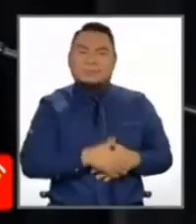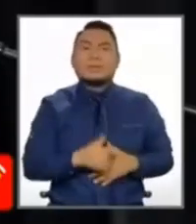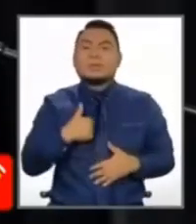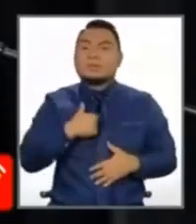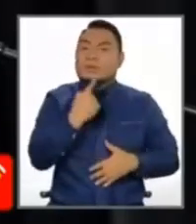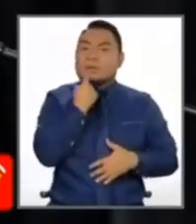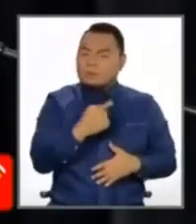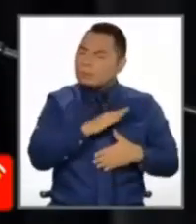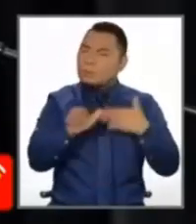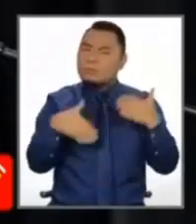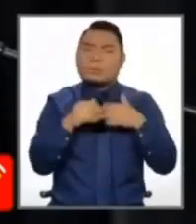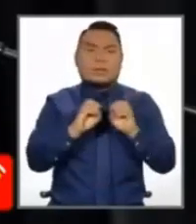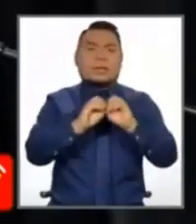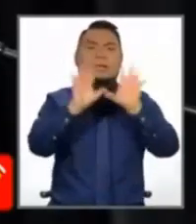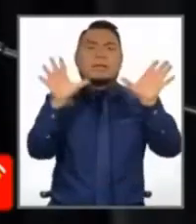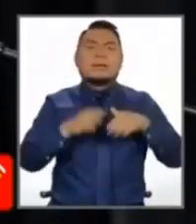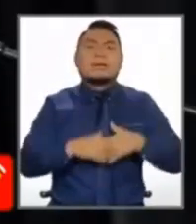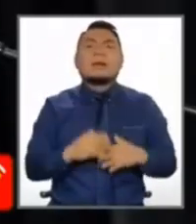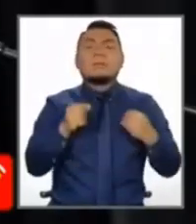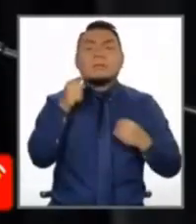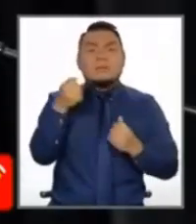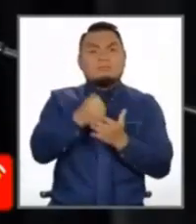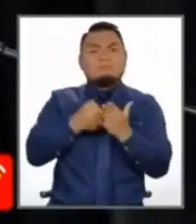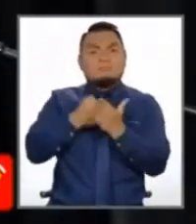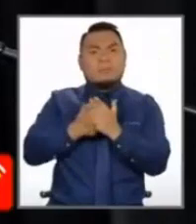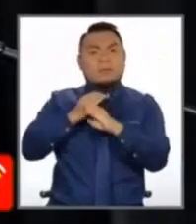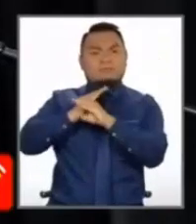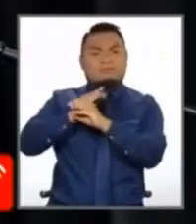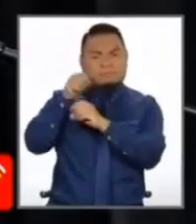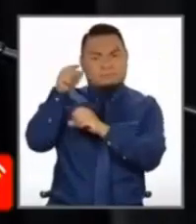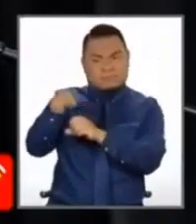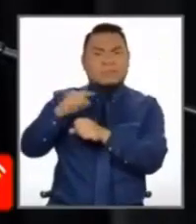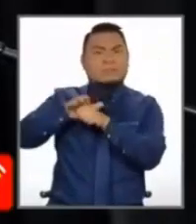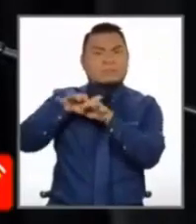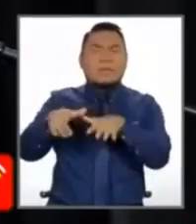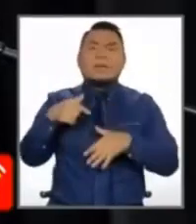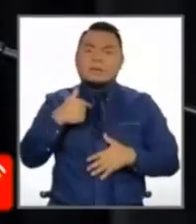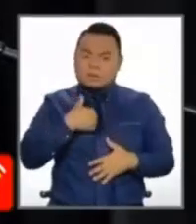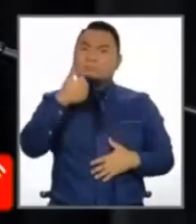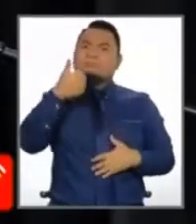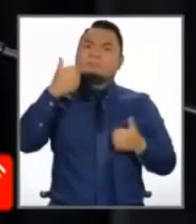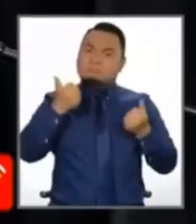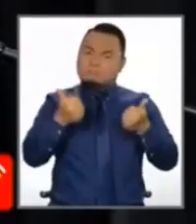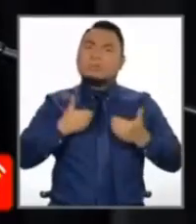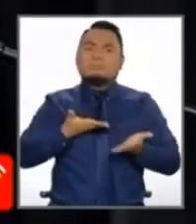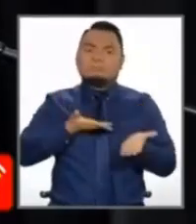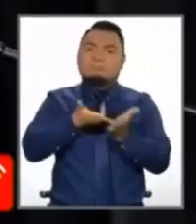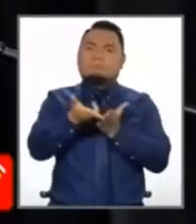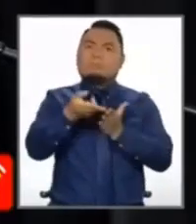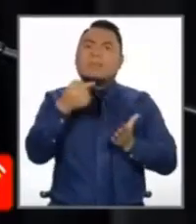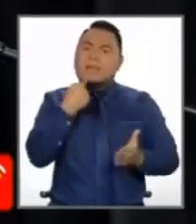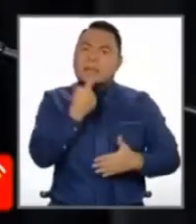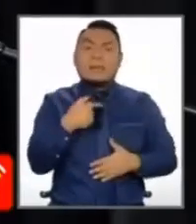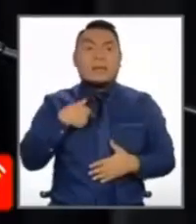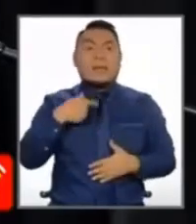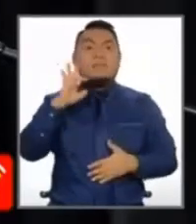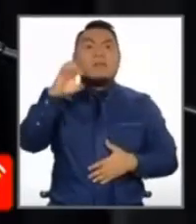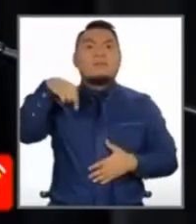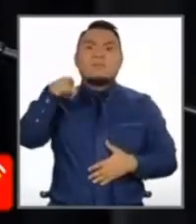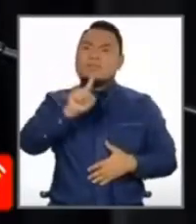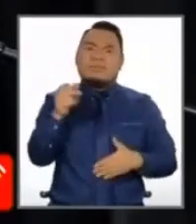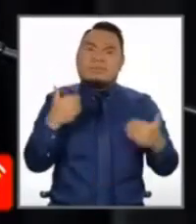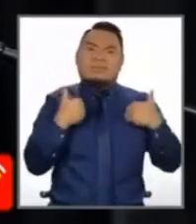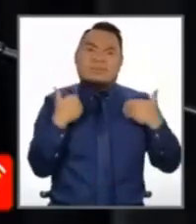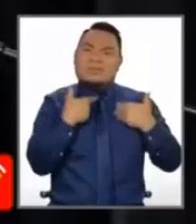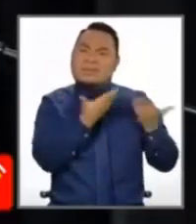lo vengo a señalar con toda claridad, porque para enfrentar la pandemia hay que tener autoridad moral. Y tengo que decir que Fuerza Popular no la